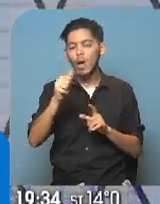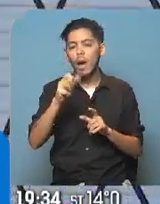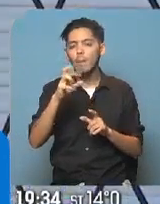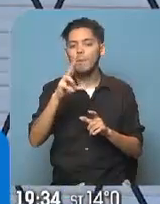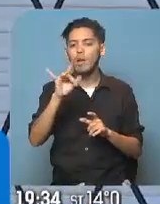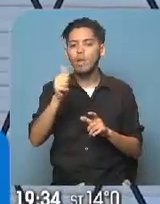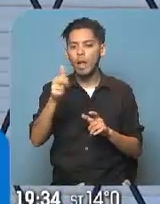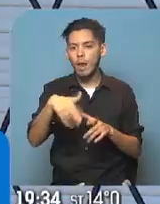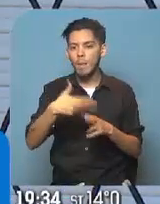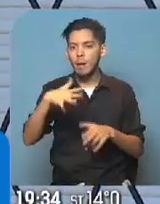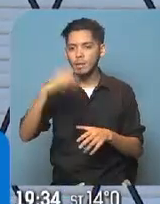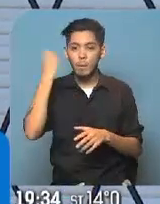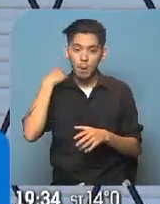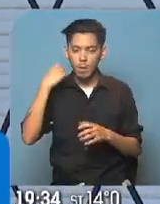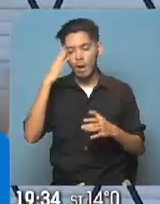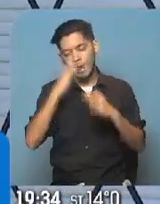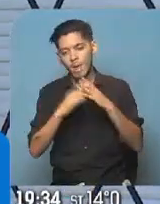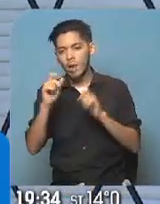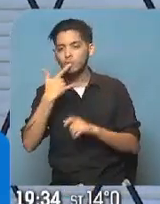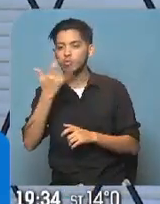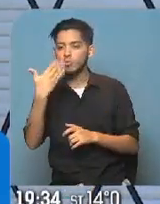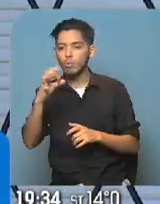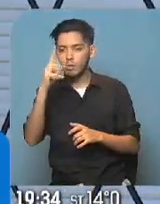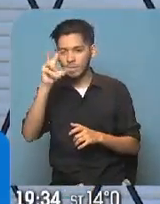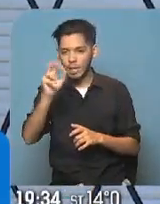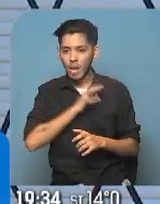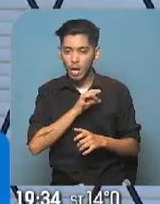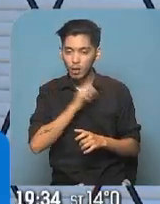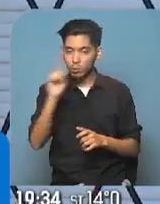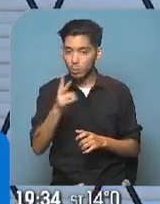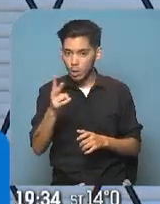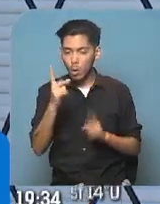Plaza Palermo, el líder de Sumo, a 30 años de su muerte, cuando en una placa